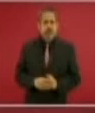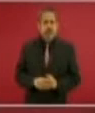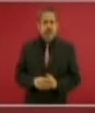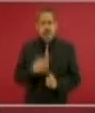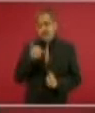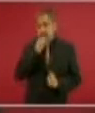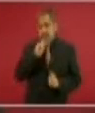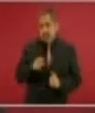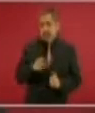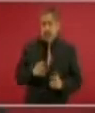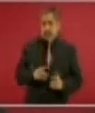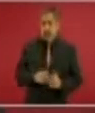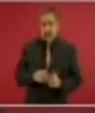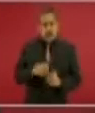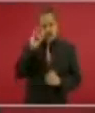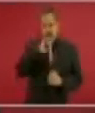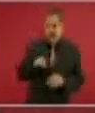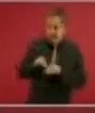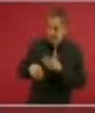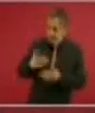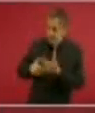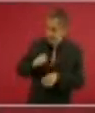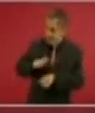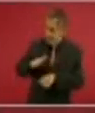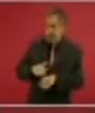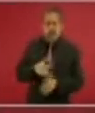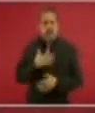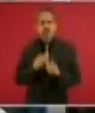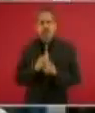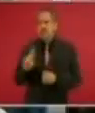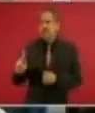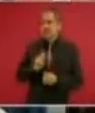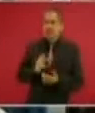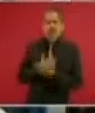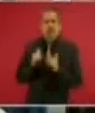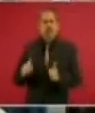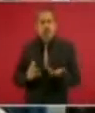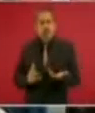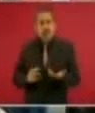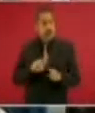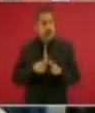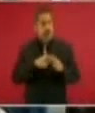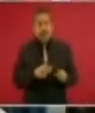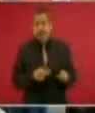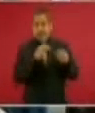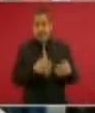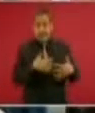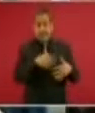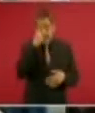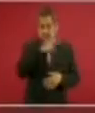y el patrón se va a sentir muy bien. Esto ya sucede en varias empresas en México.